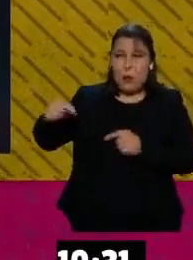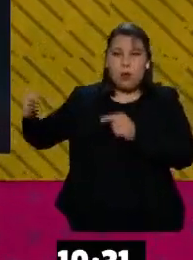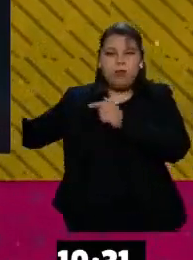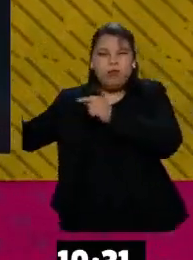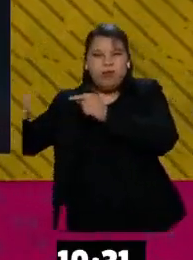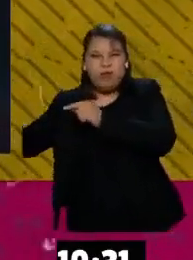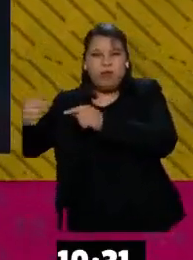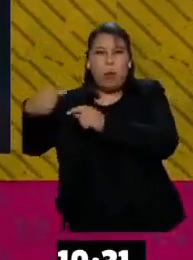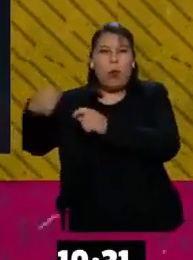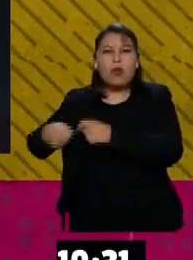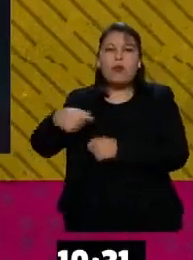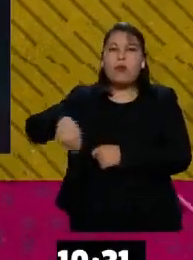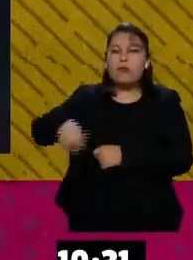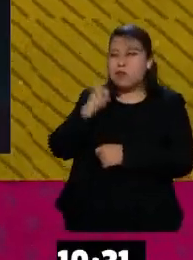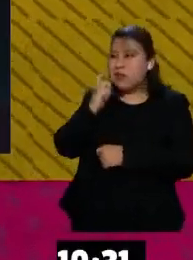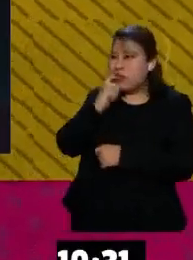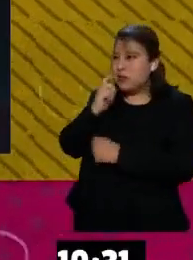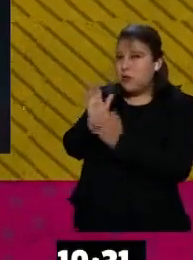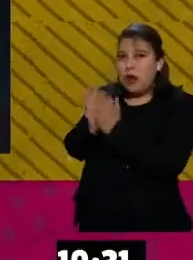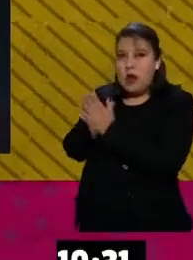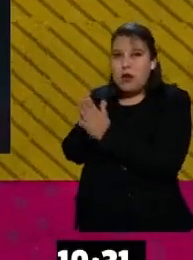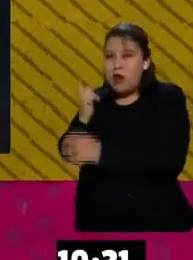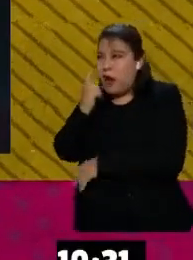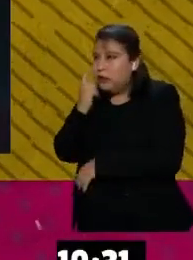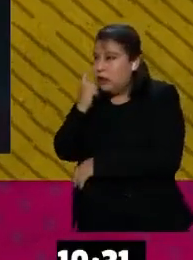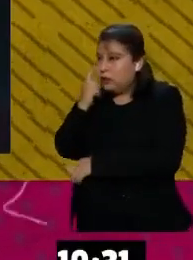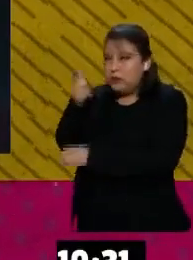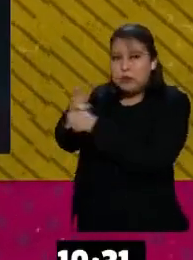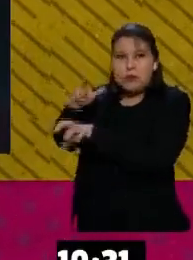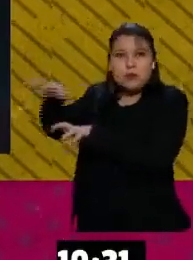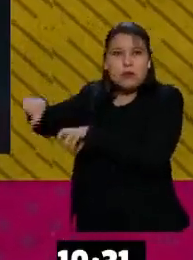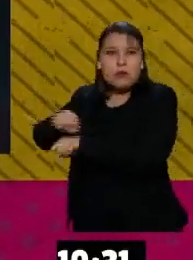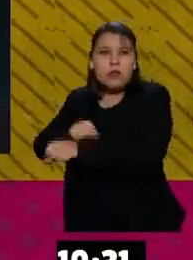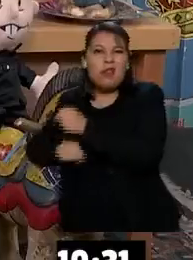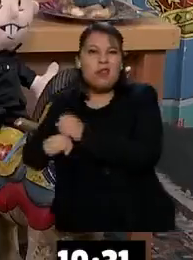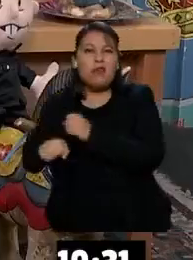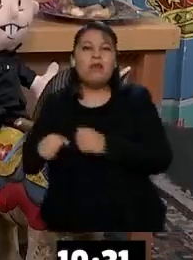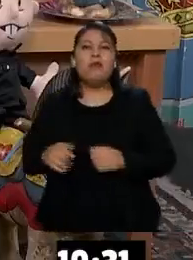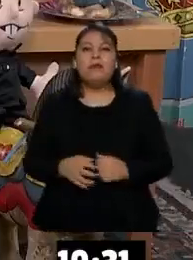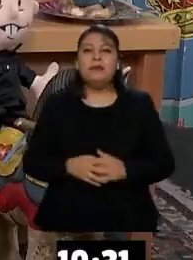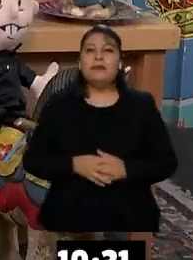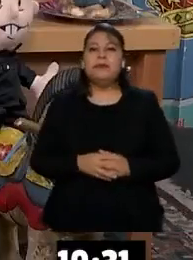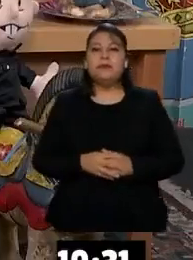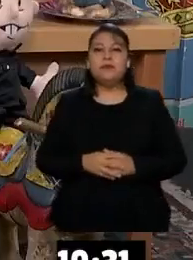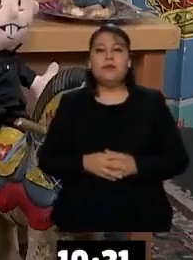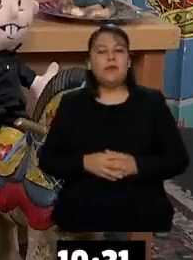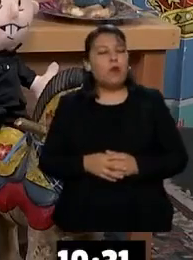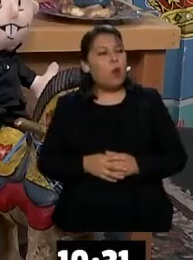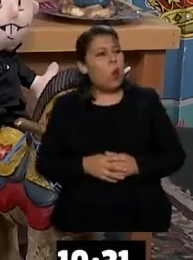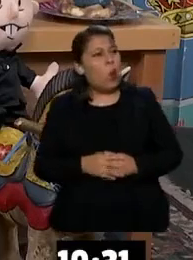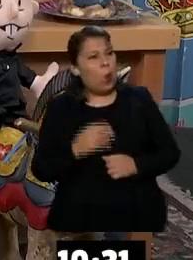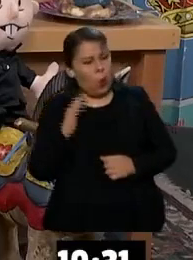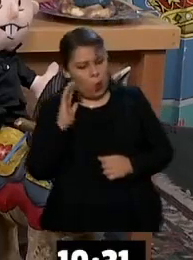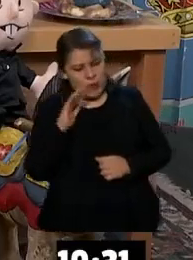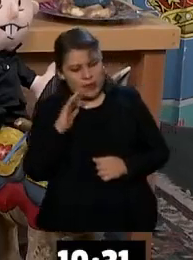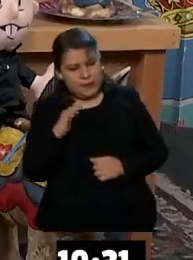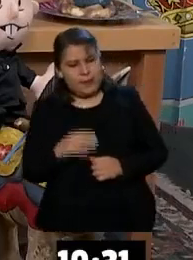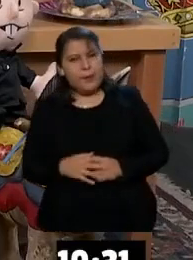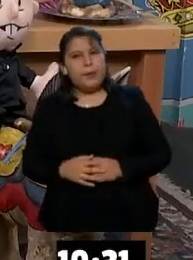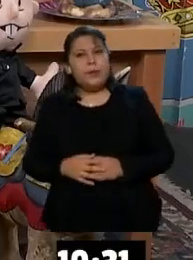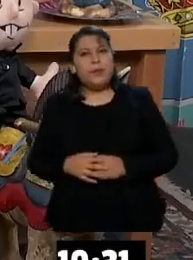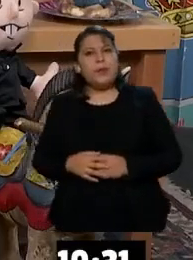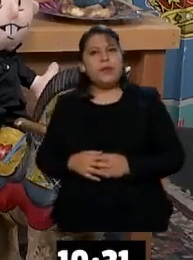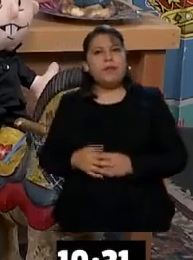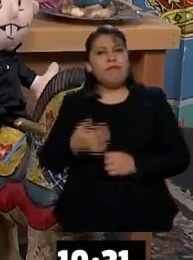y el propio fiscal, que vaya, los dos son ambiciosos, tanto Julio como el fiscal. Oye, ¿alguien le ha podido hacer algo? ¿Le nunca